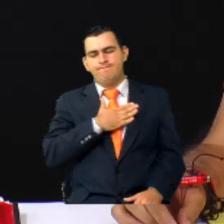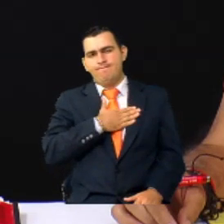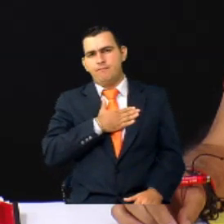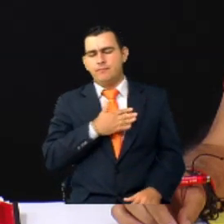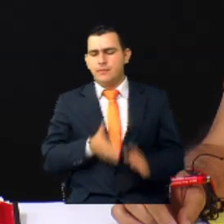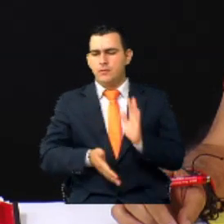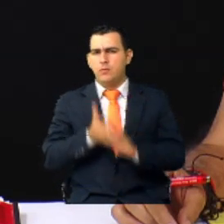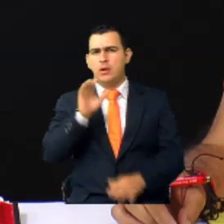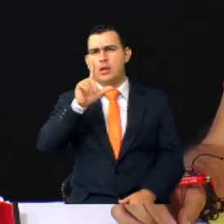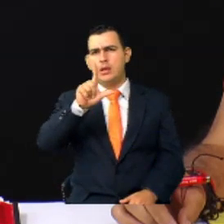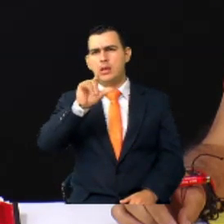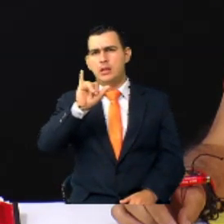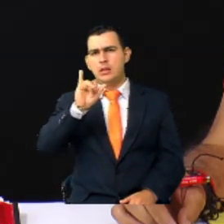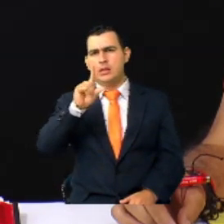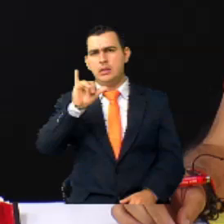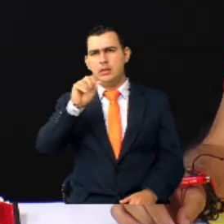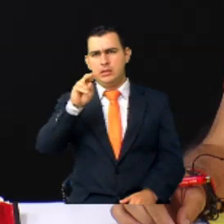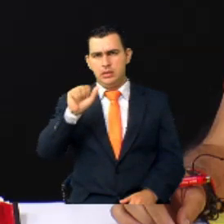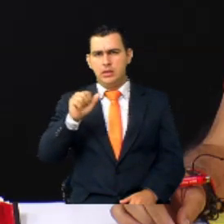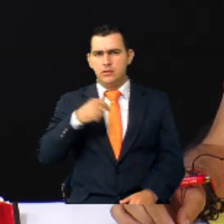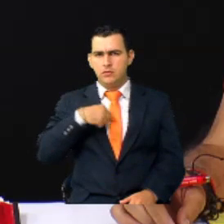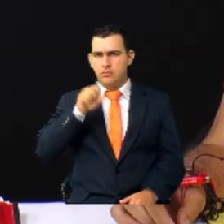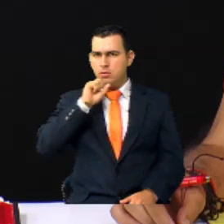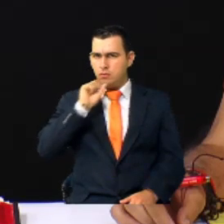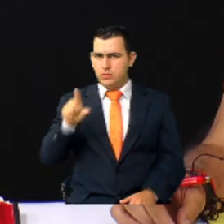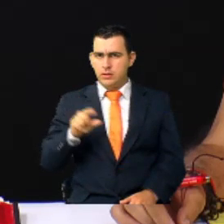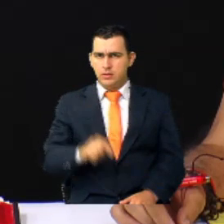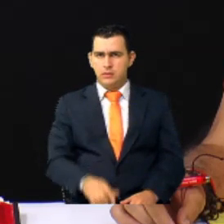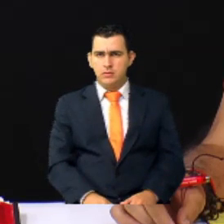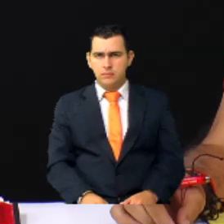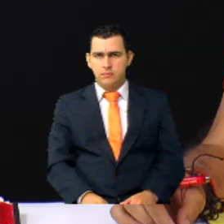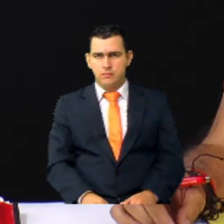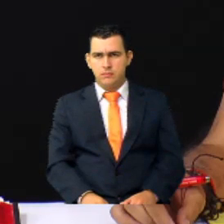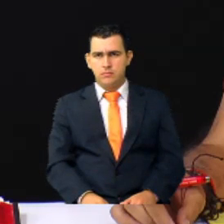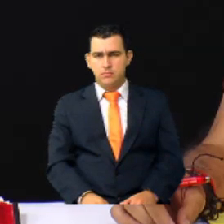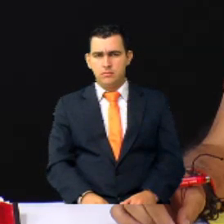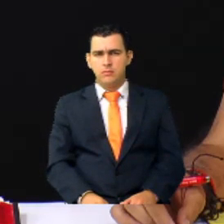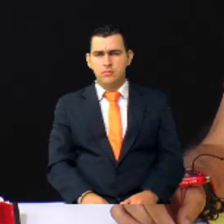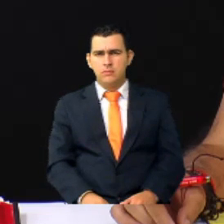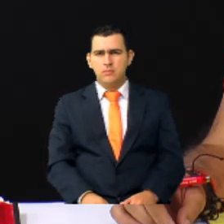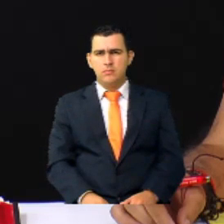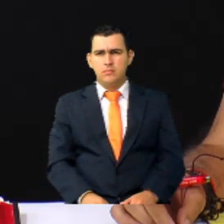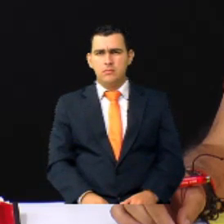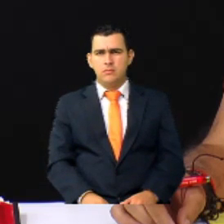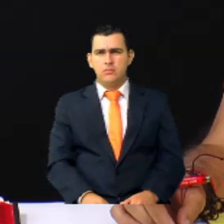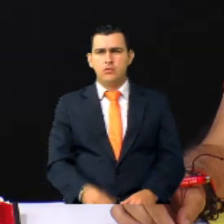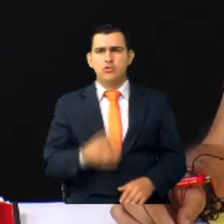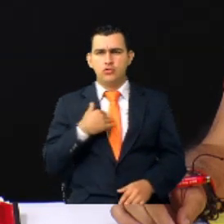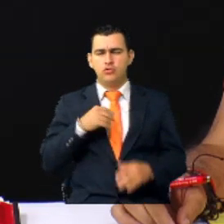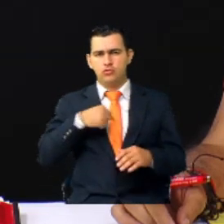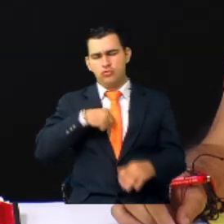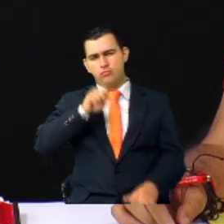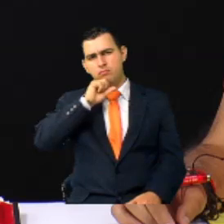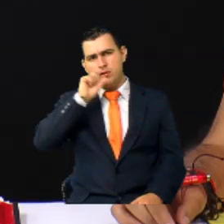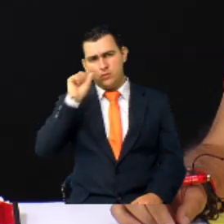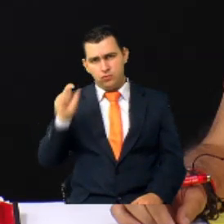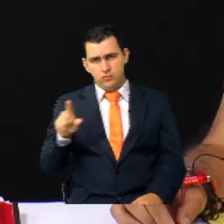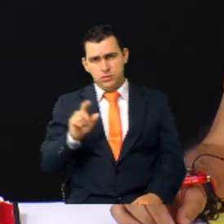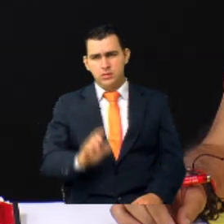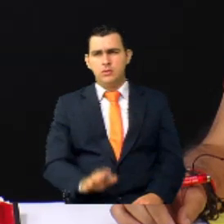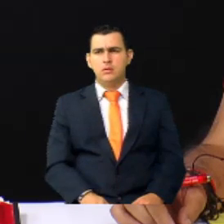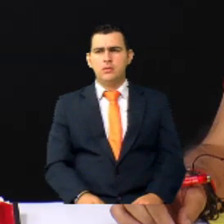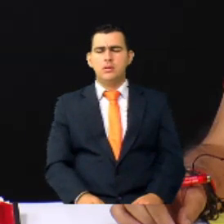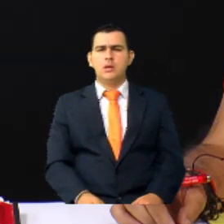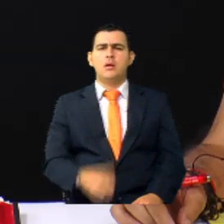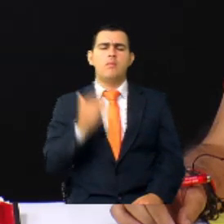pregunta mía queda planteada para ella. Si me permiten, yo le preguntaría a